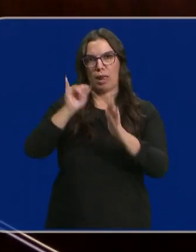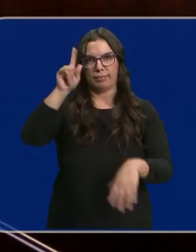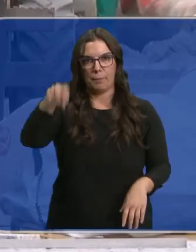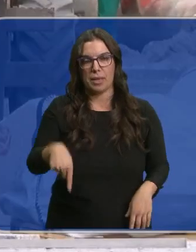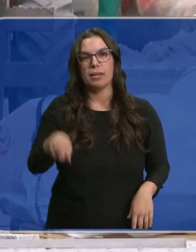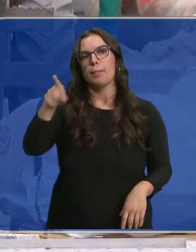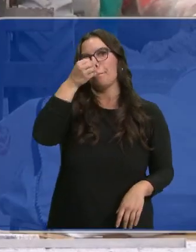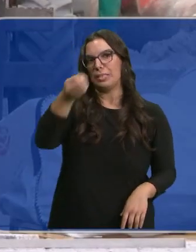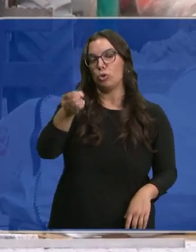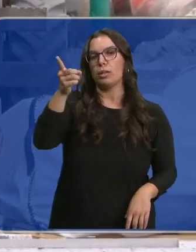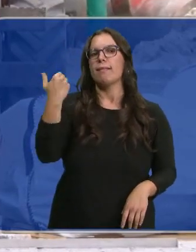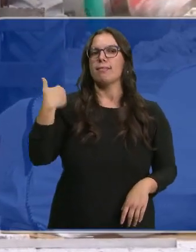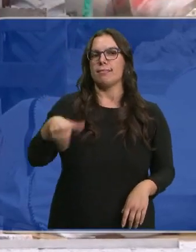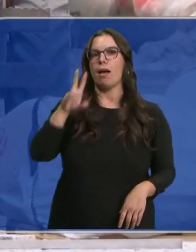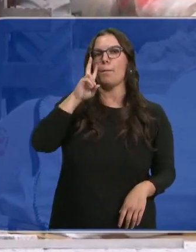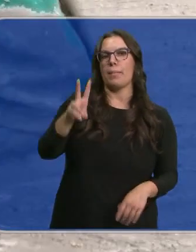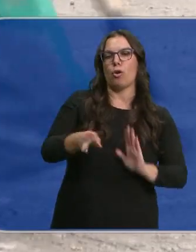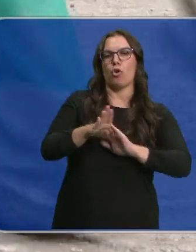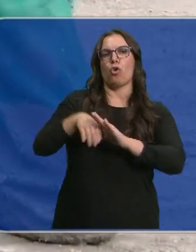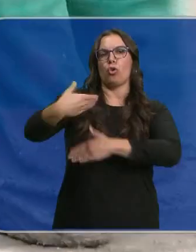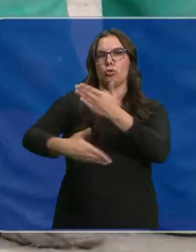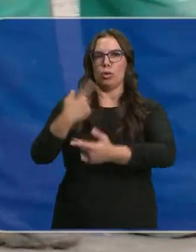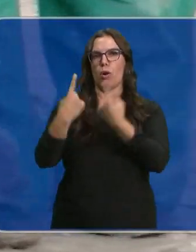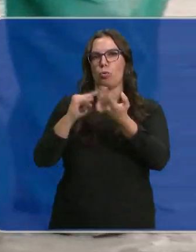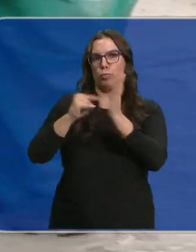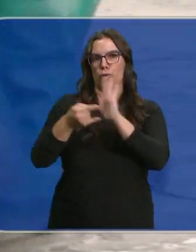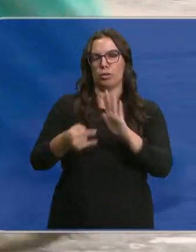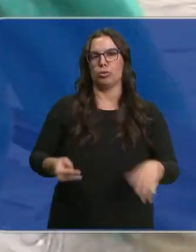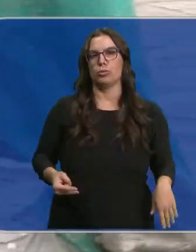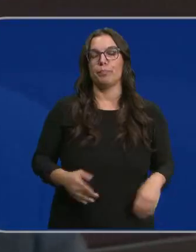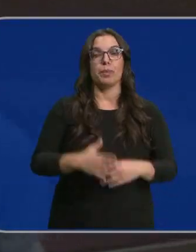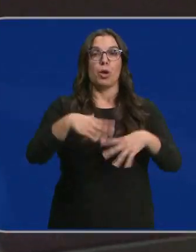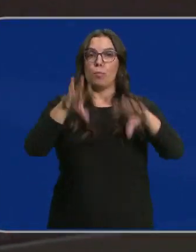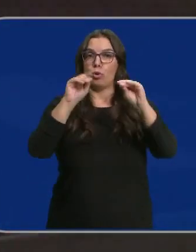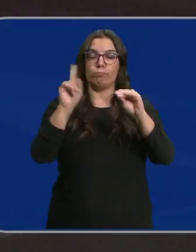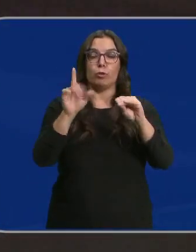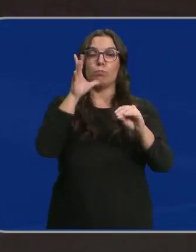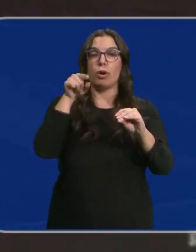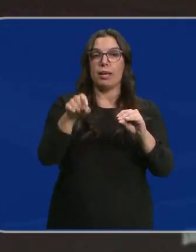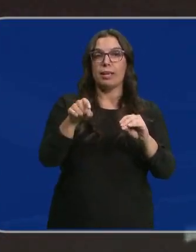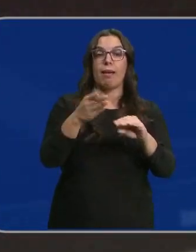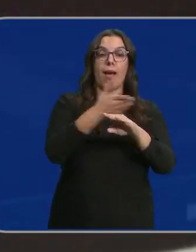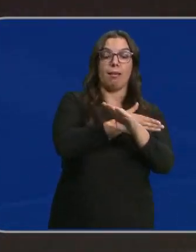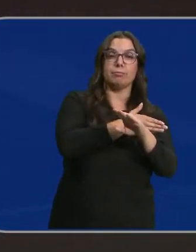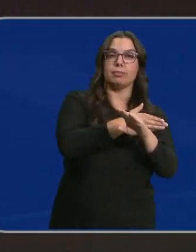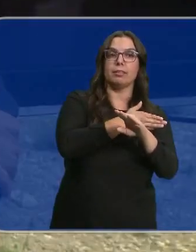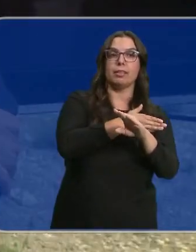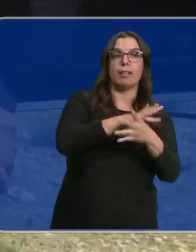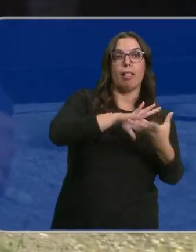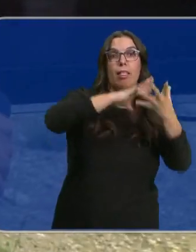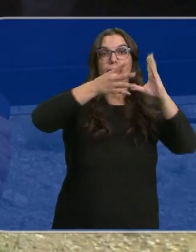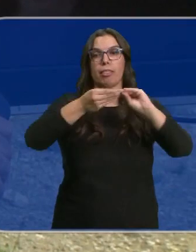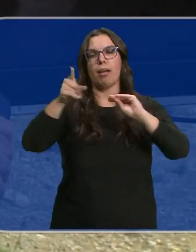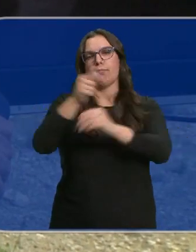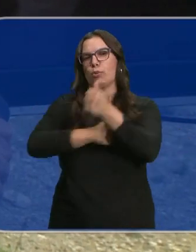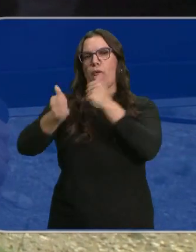absoluta, esta del PSOE, y donde ya es visible la continuidad de algunos proyectos. No como en Burgos, reajuste de iniciativas del anterior alcalde no